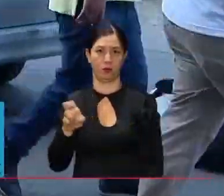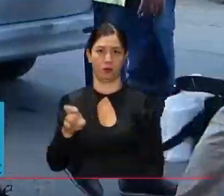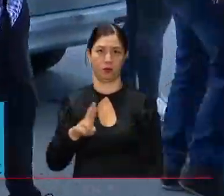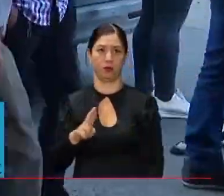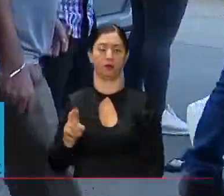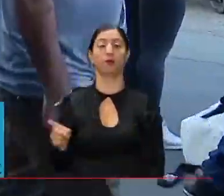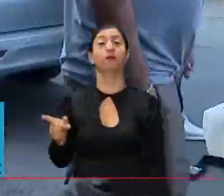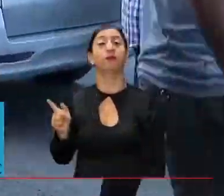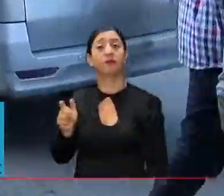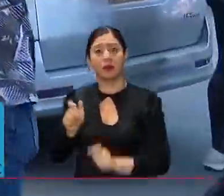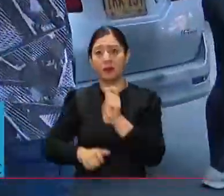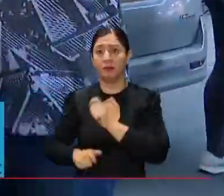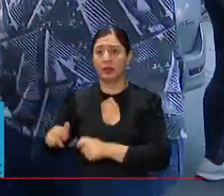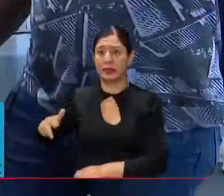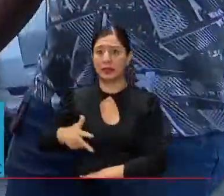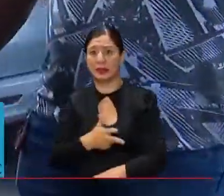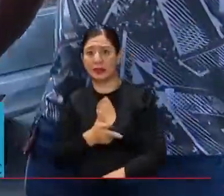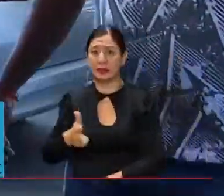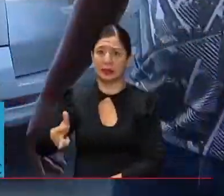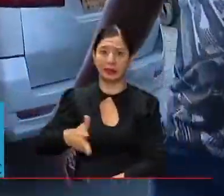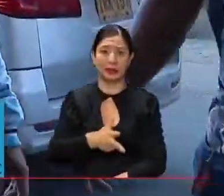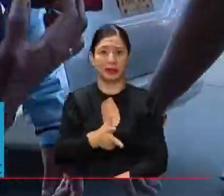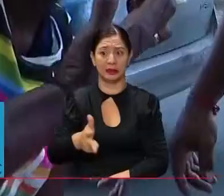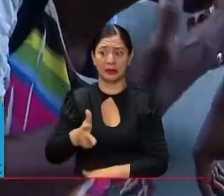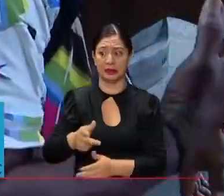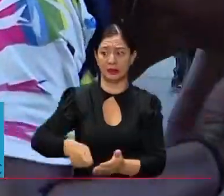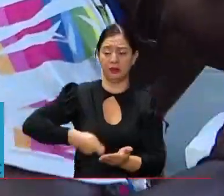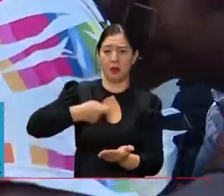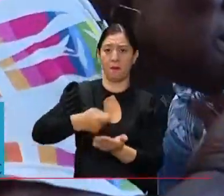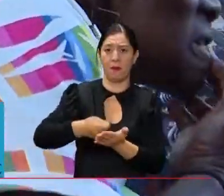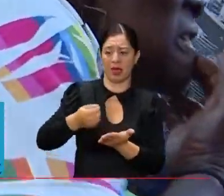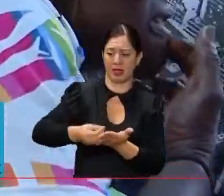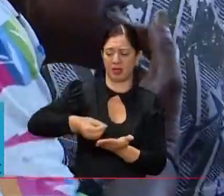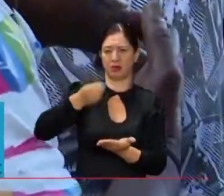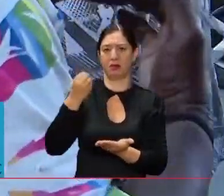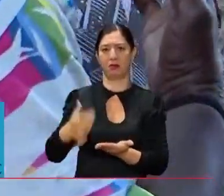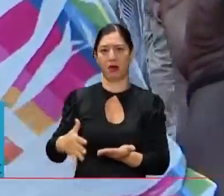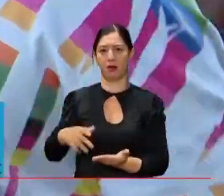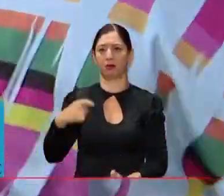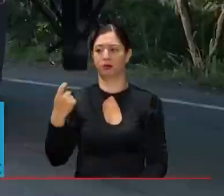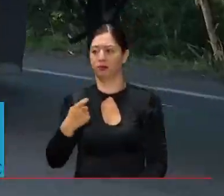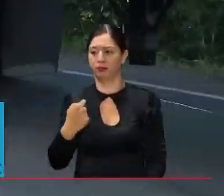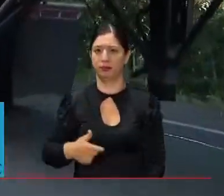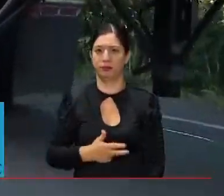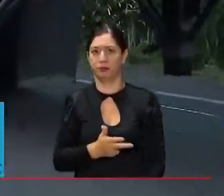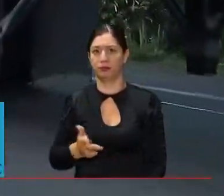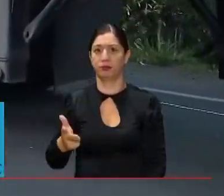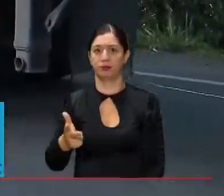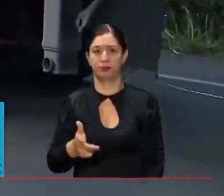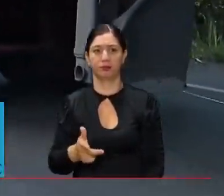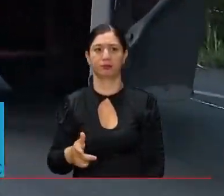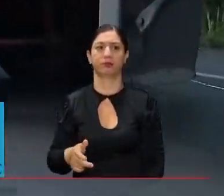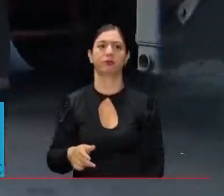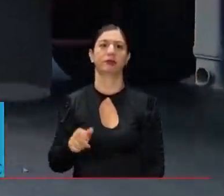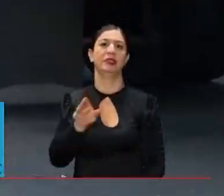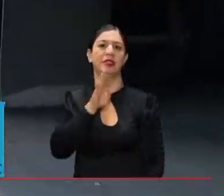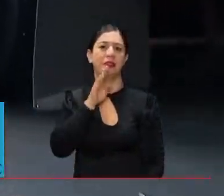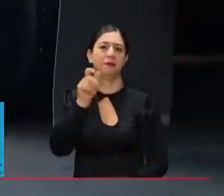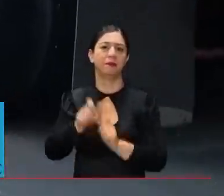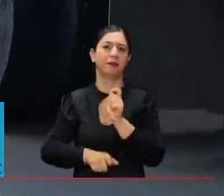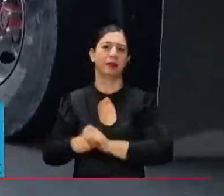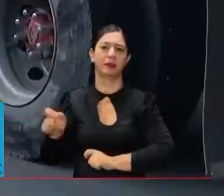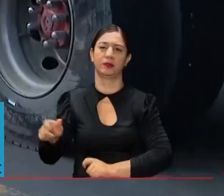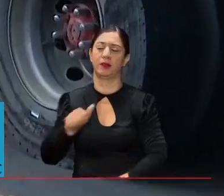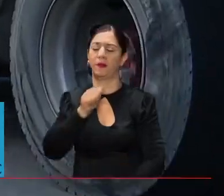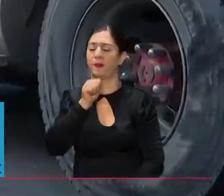viajeros, quienes con muchas dificultades y a muy elevados costos buscan llegar a su destino. Los castigados, sin embargo,